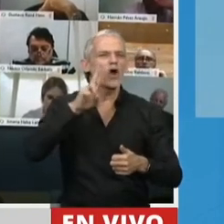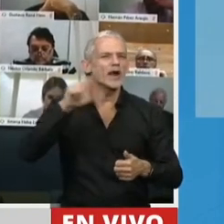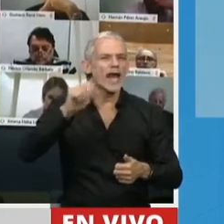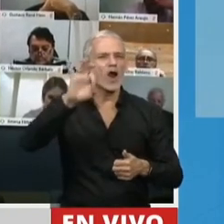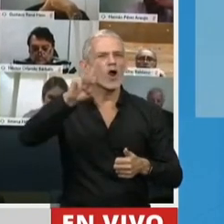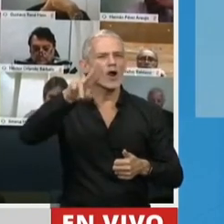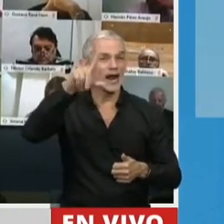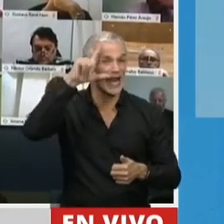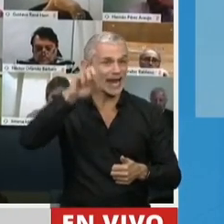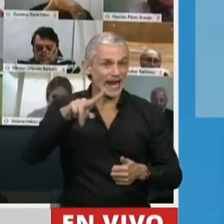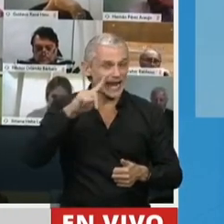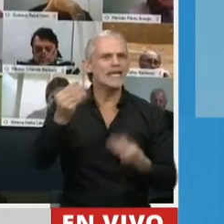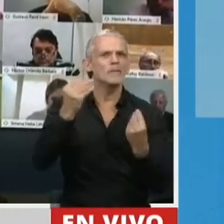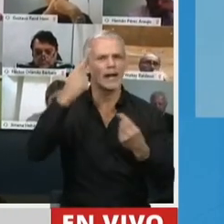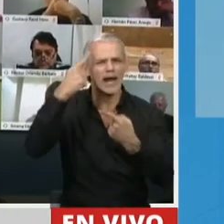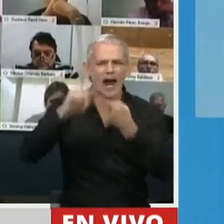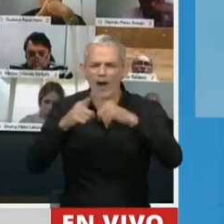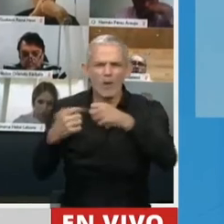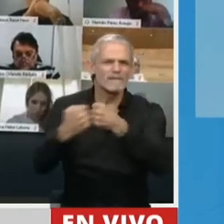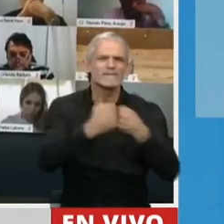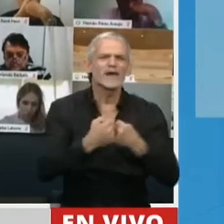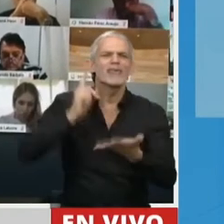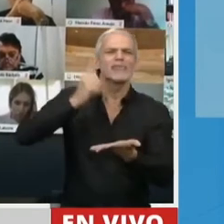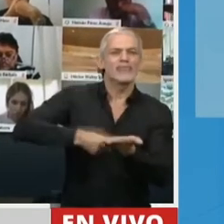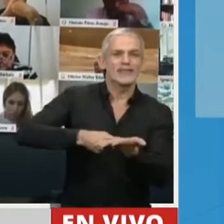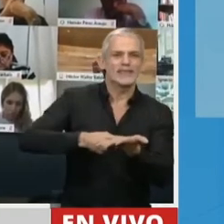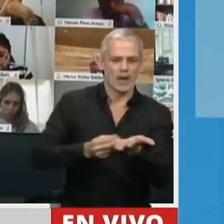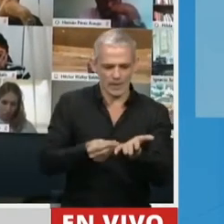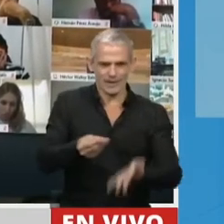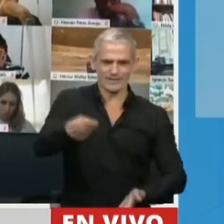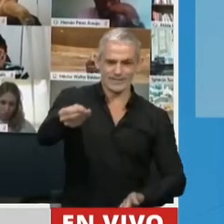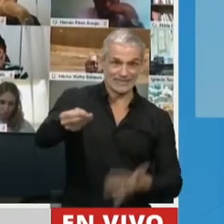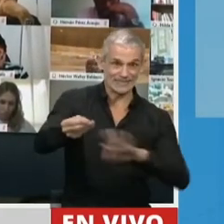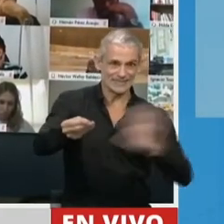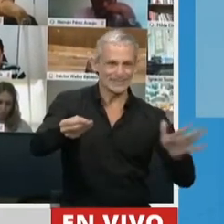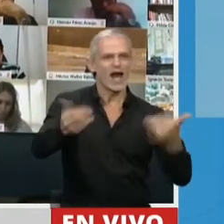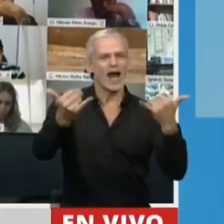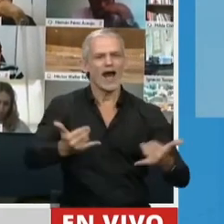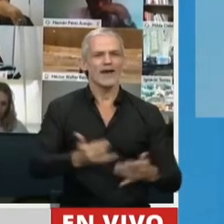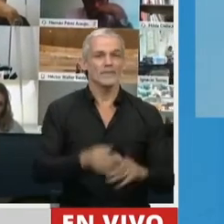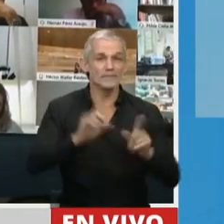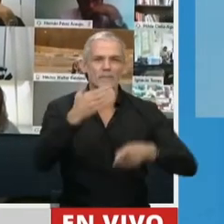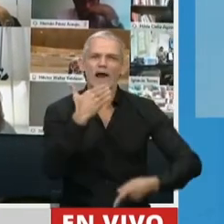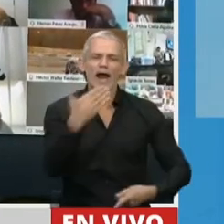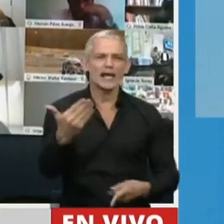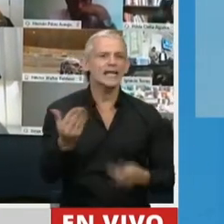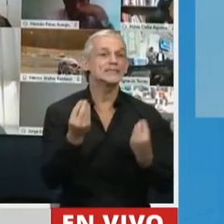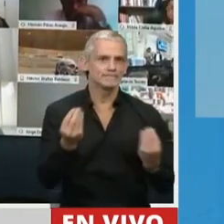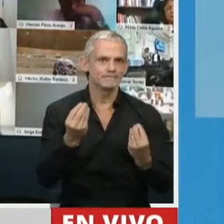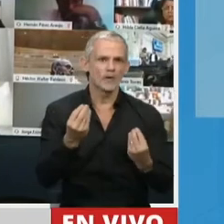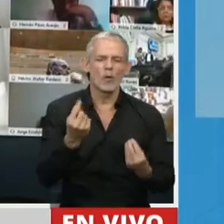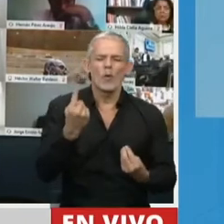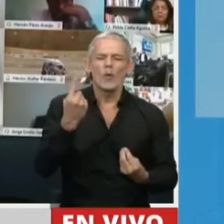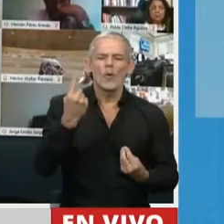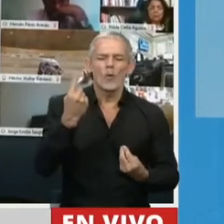Gorleri, en tratar de consensuar un dictamen. Y acá tengo que agradecer que por una